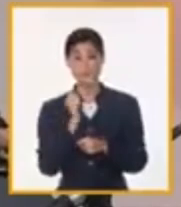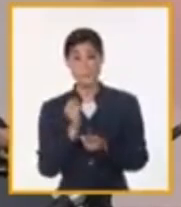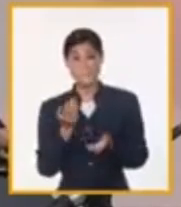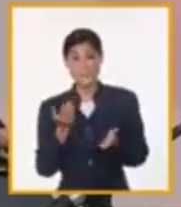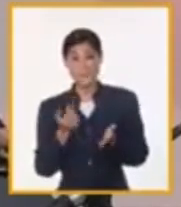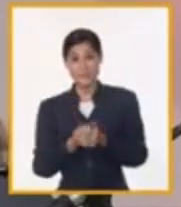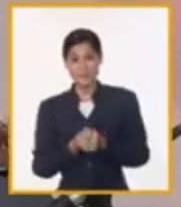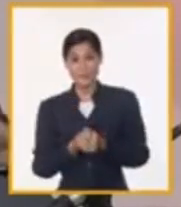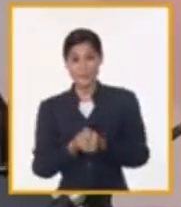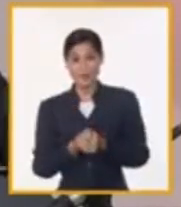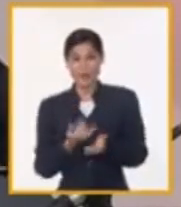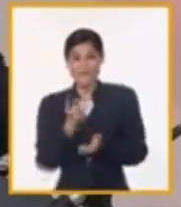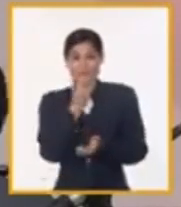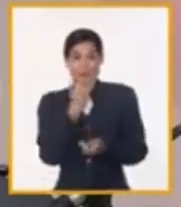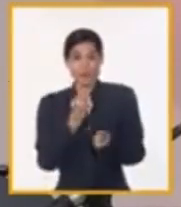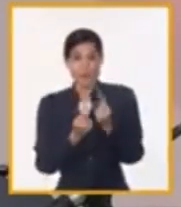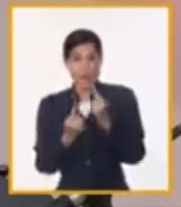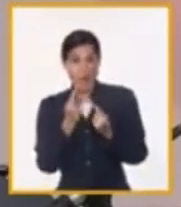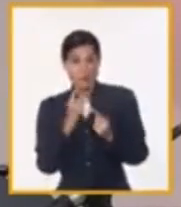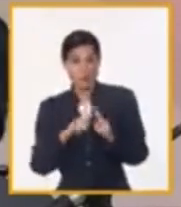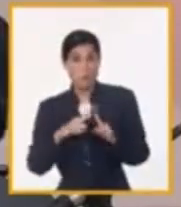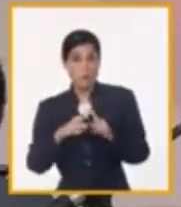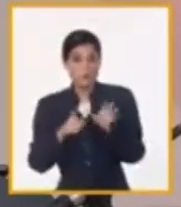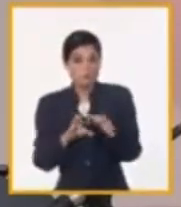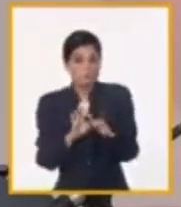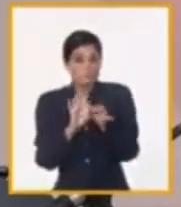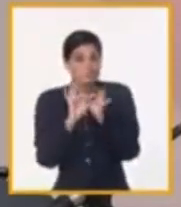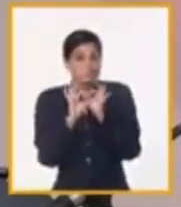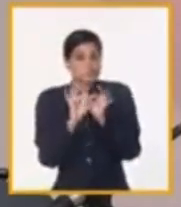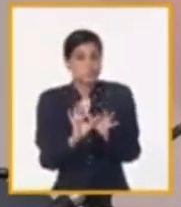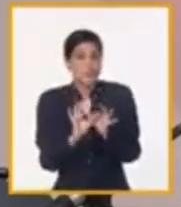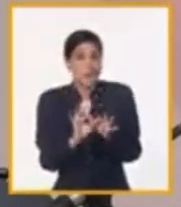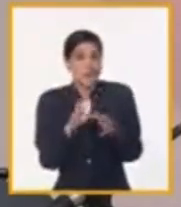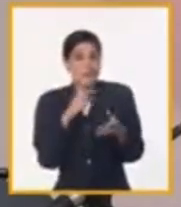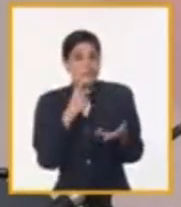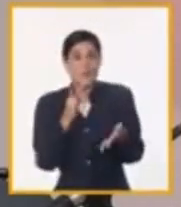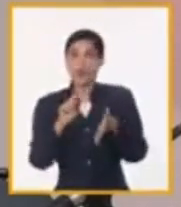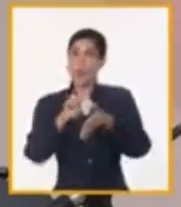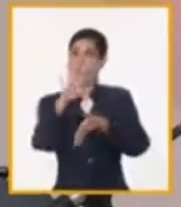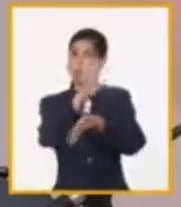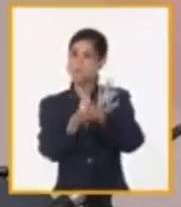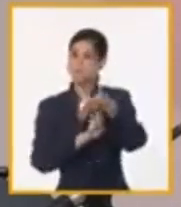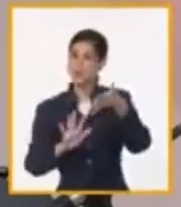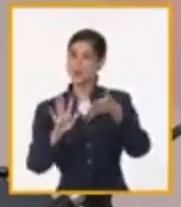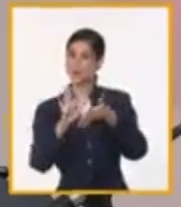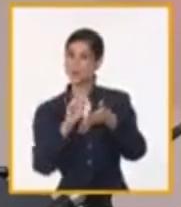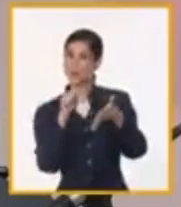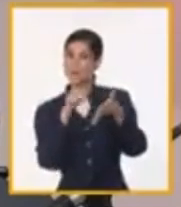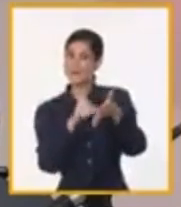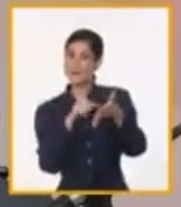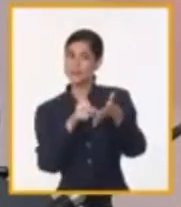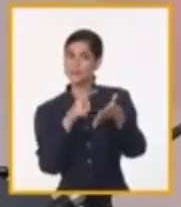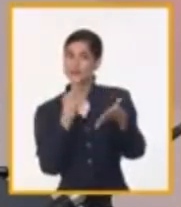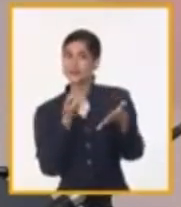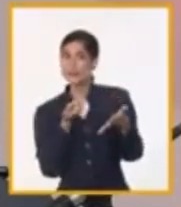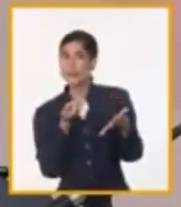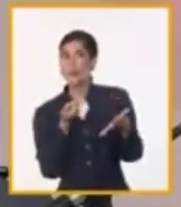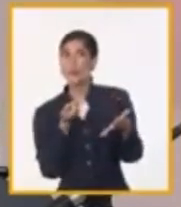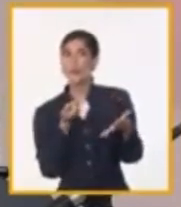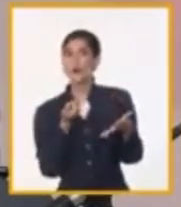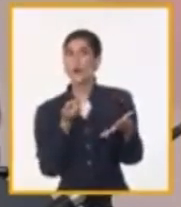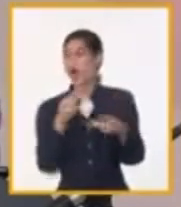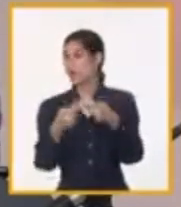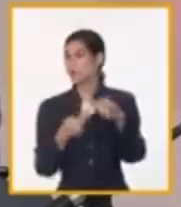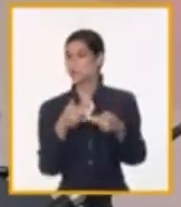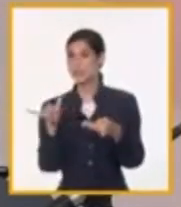es esto y Qué importancia tiene América Latina desde el punto de vista militar para Estados Unidos cuando los grandes conflictos está uno